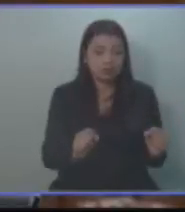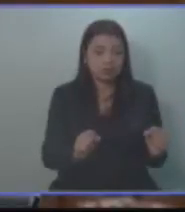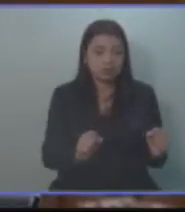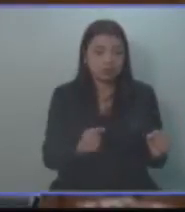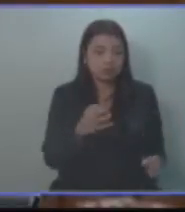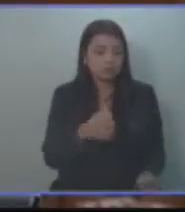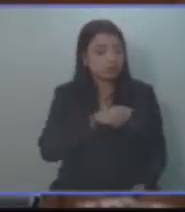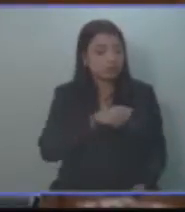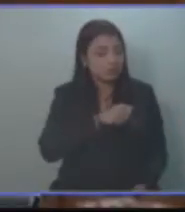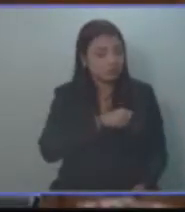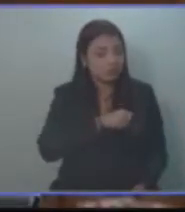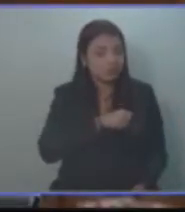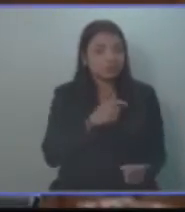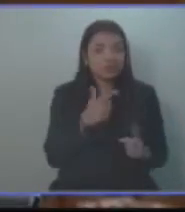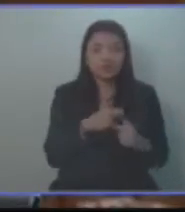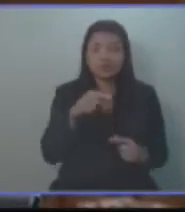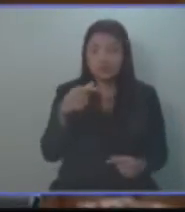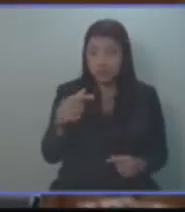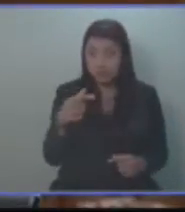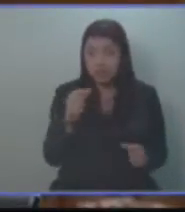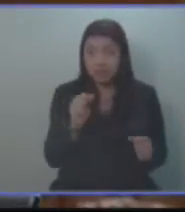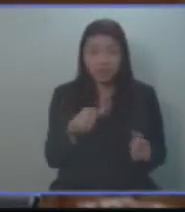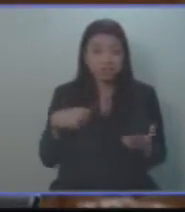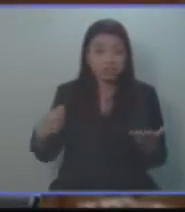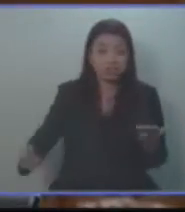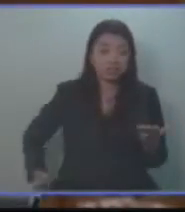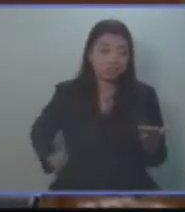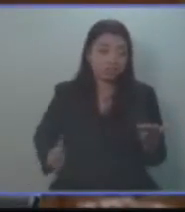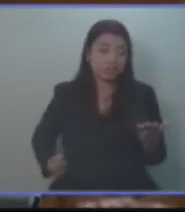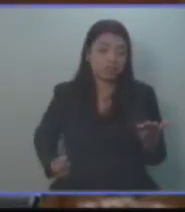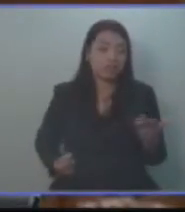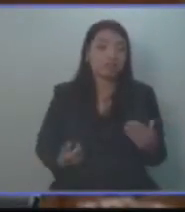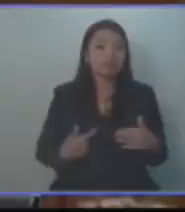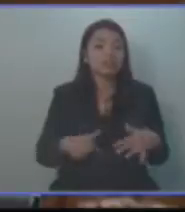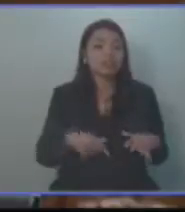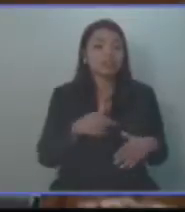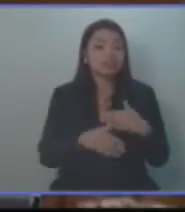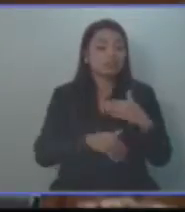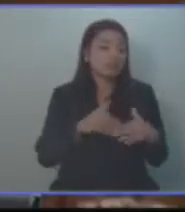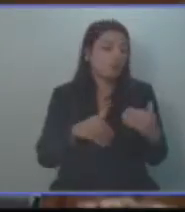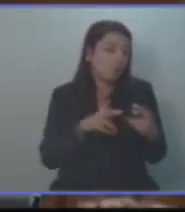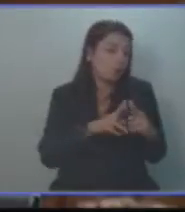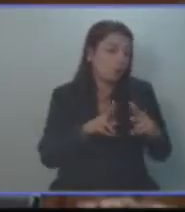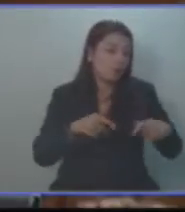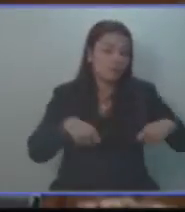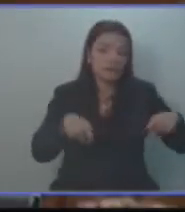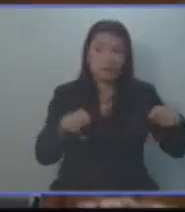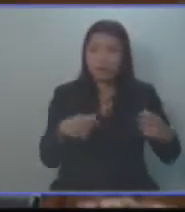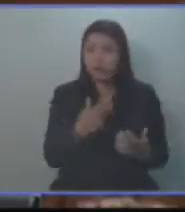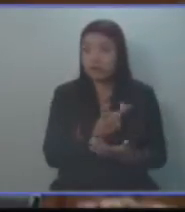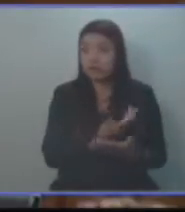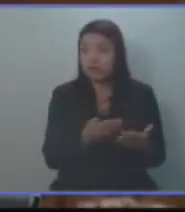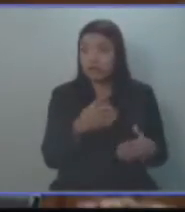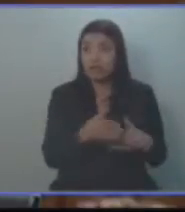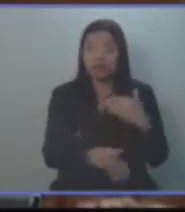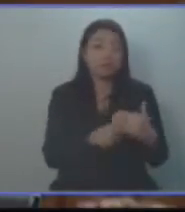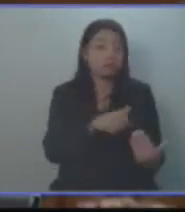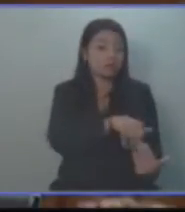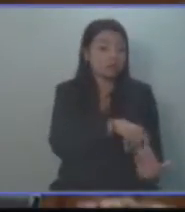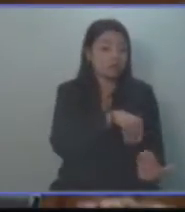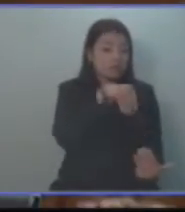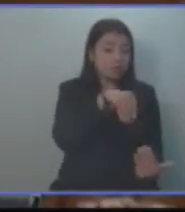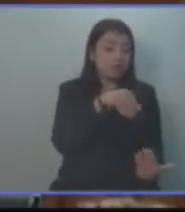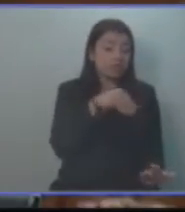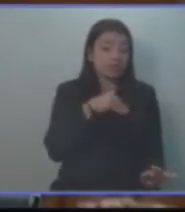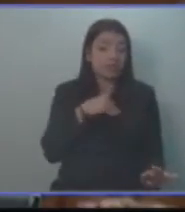responsable. G. En el caso de los estudiantes en internado rotatorio, firmar cualquier anotación en el expediente